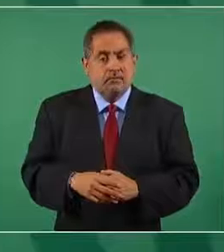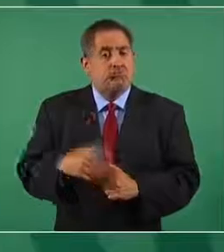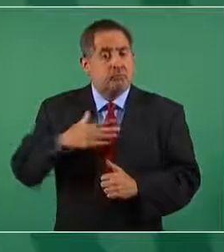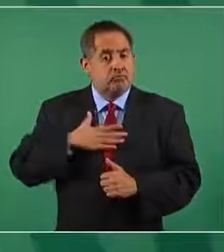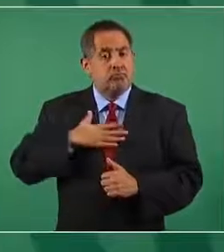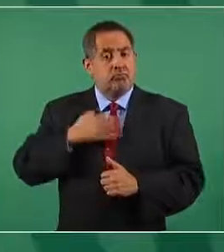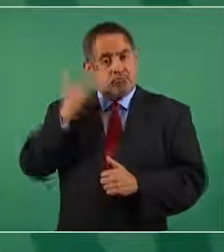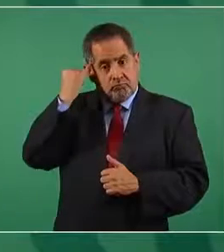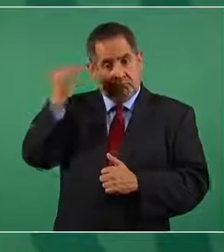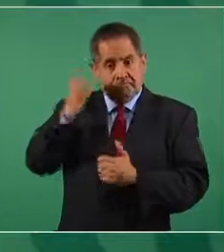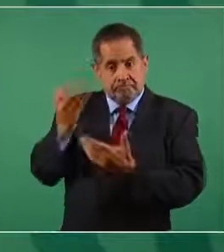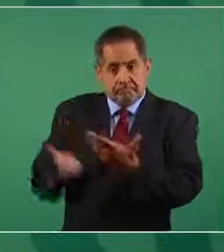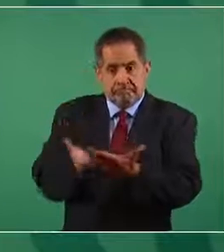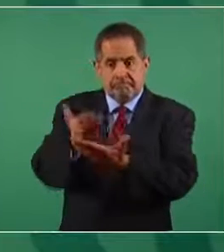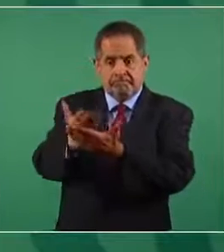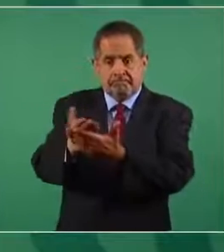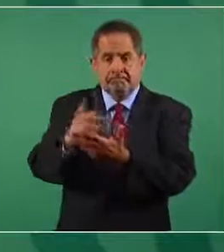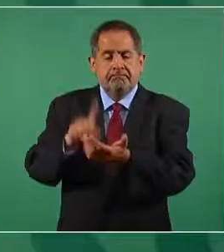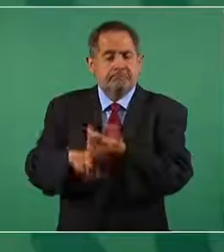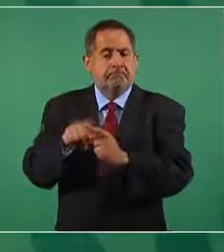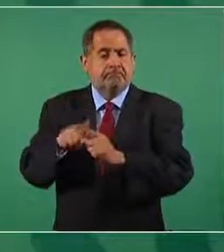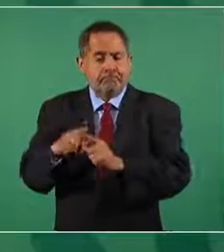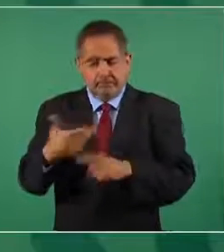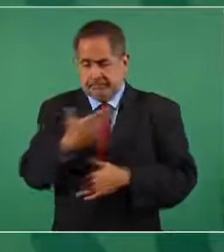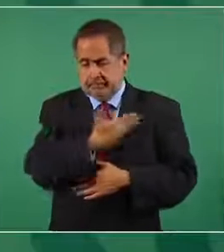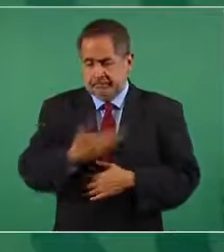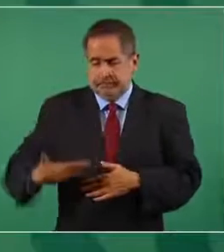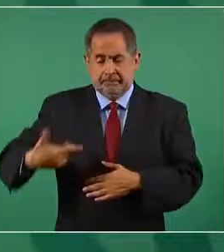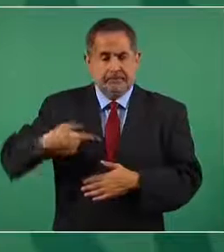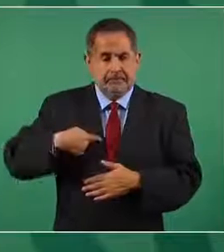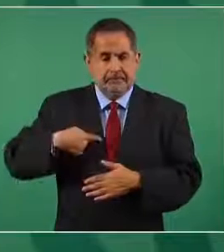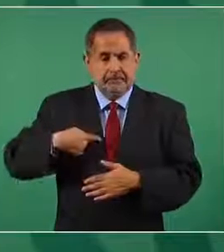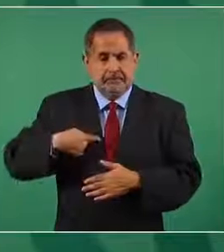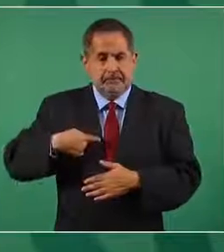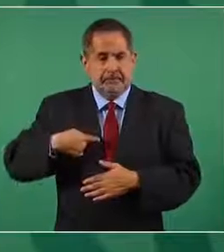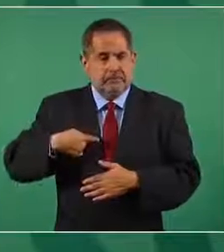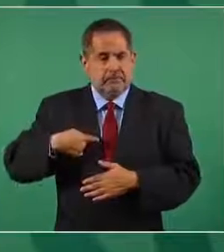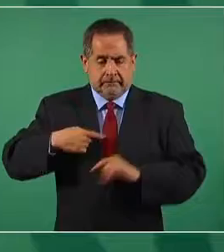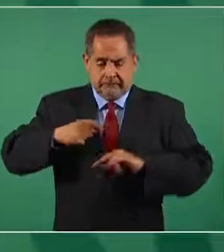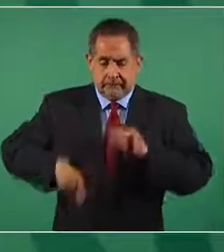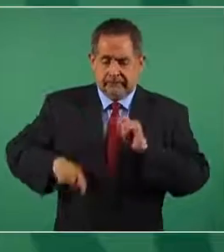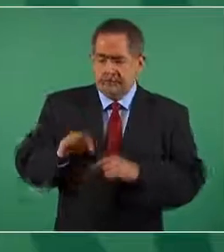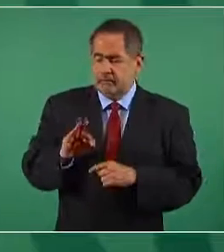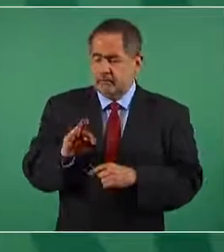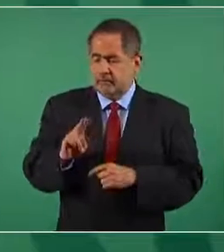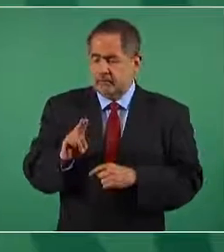propuse que el presidente no contara con fuero,